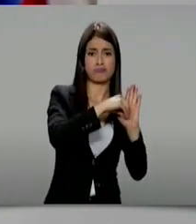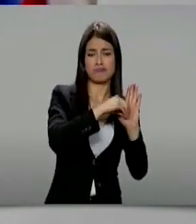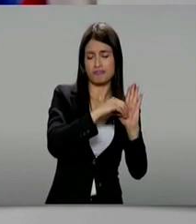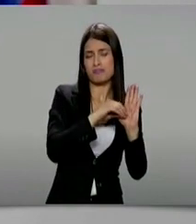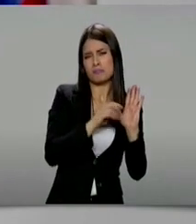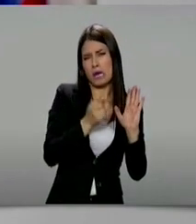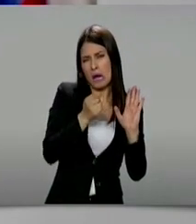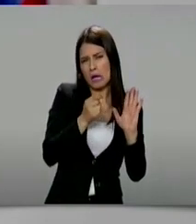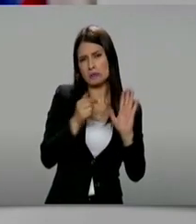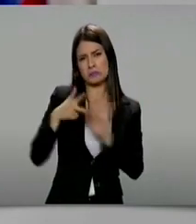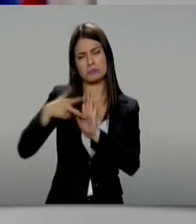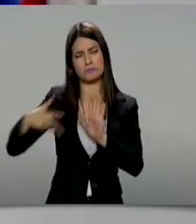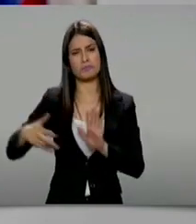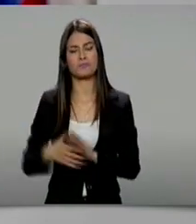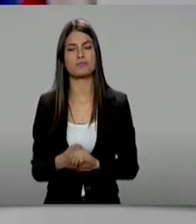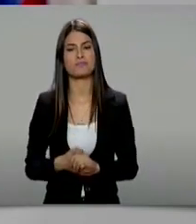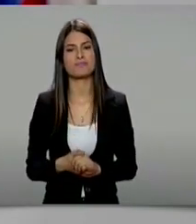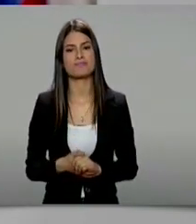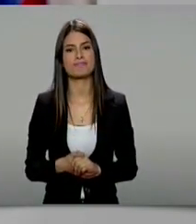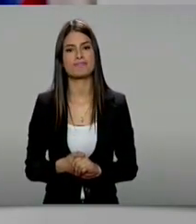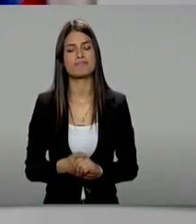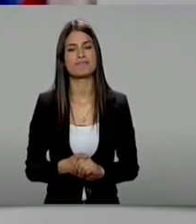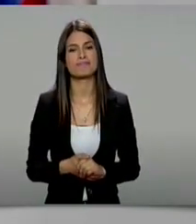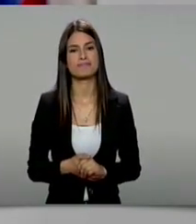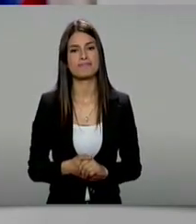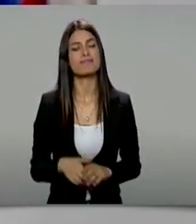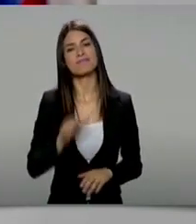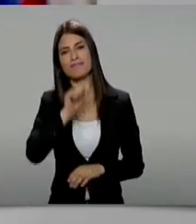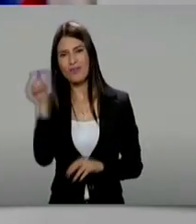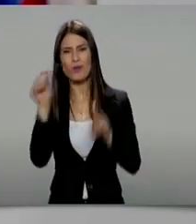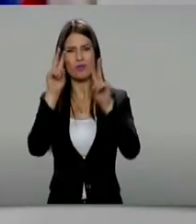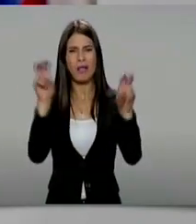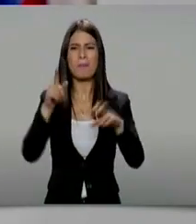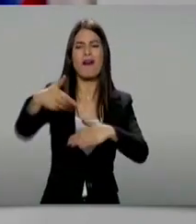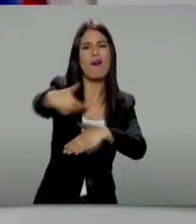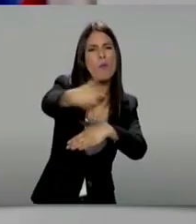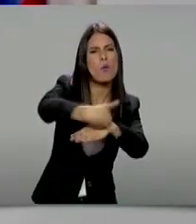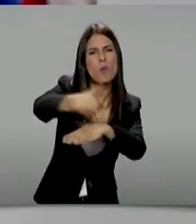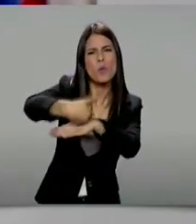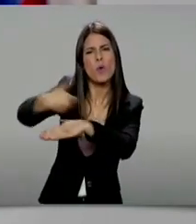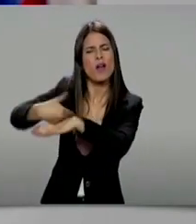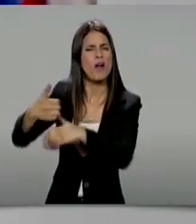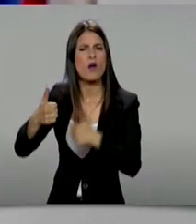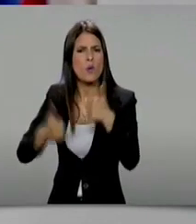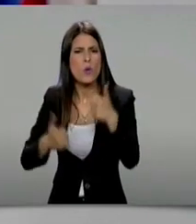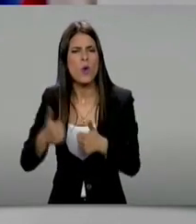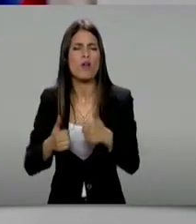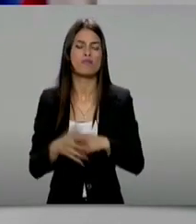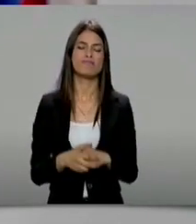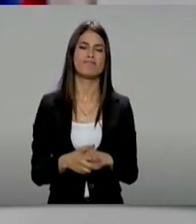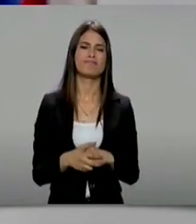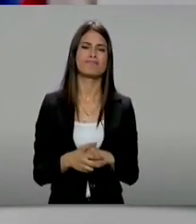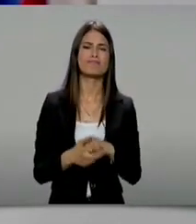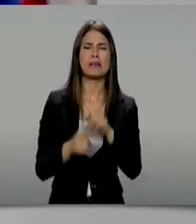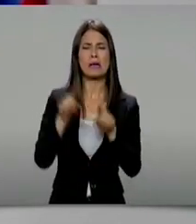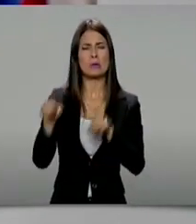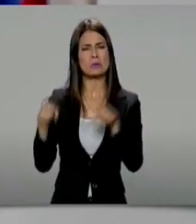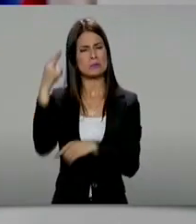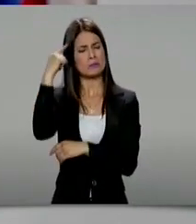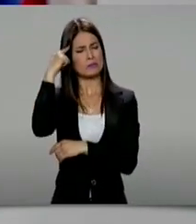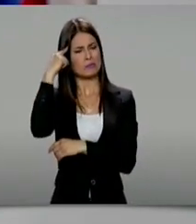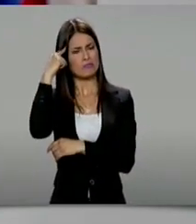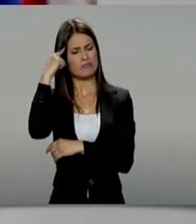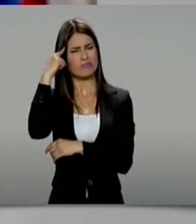otro tema sobre el que recibimos comentarios y propuestas algunos les preocupaba que hubiera un